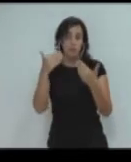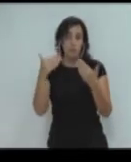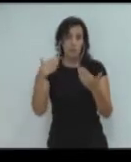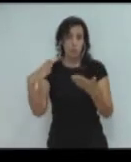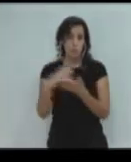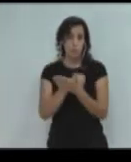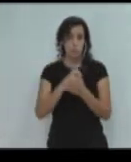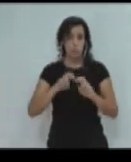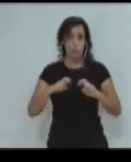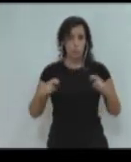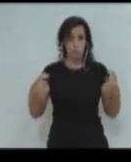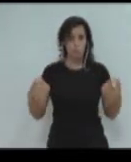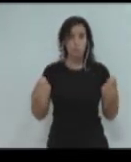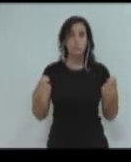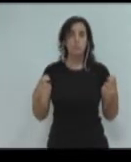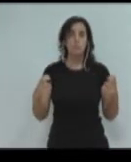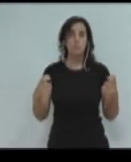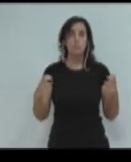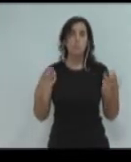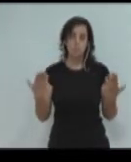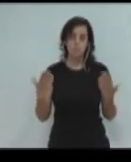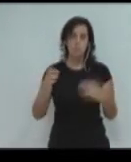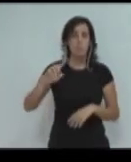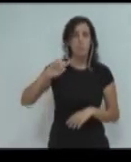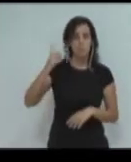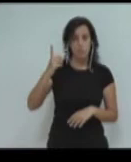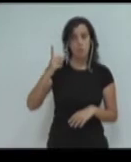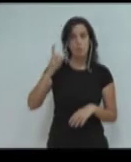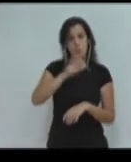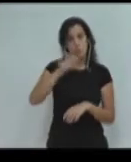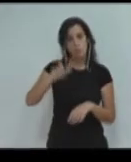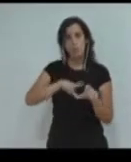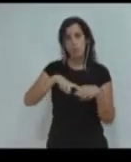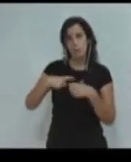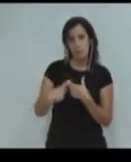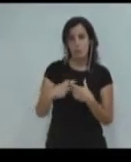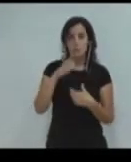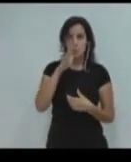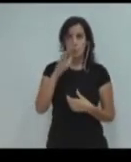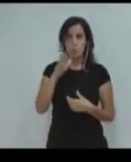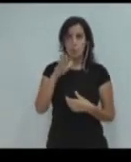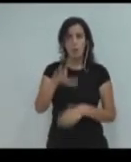a todos, bueno, antes de nada a los participantes por aceptar